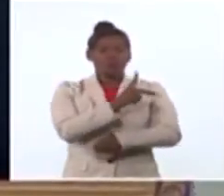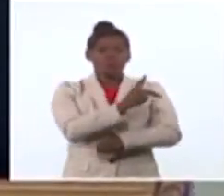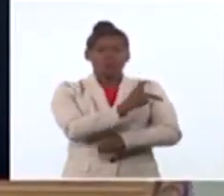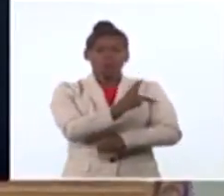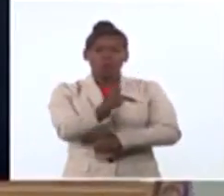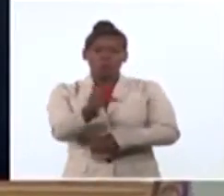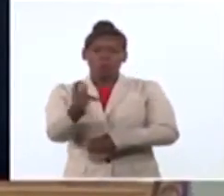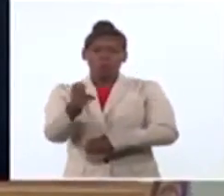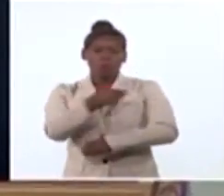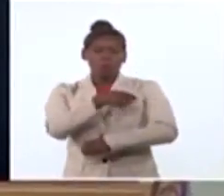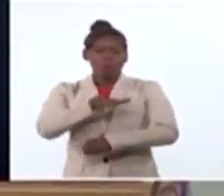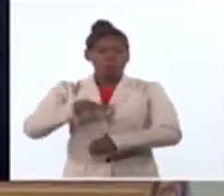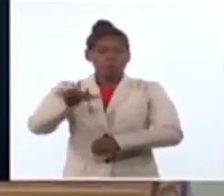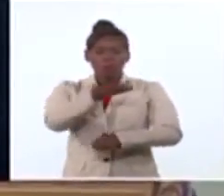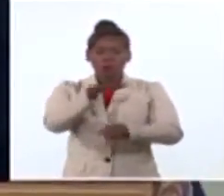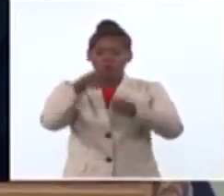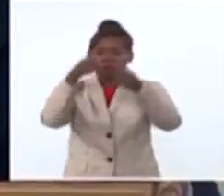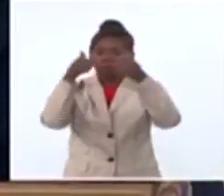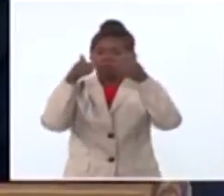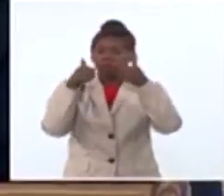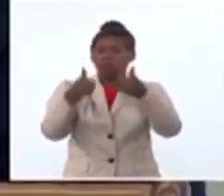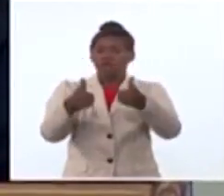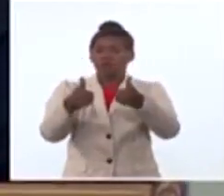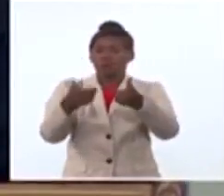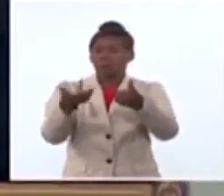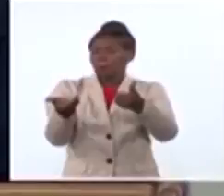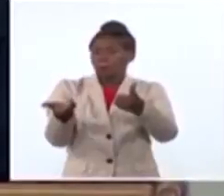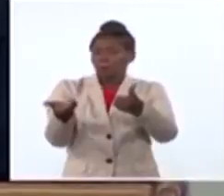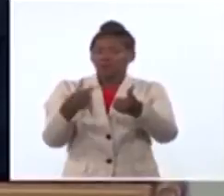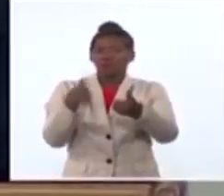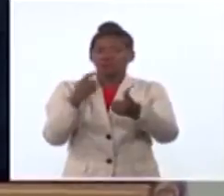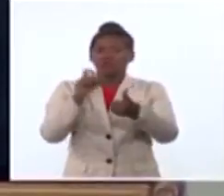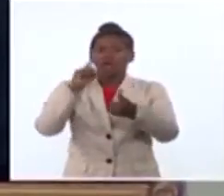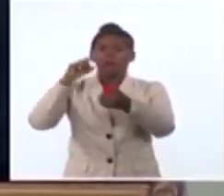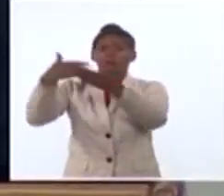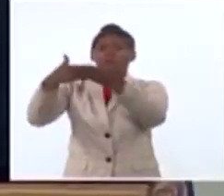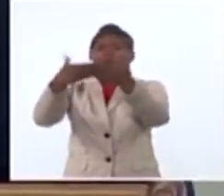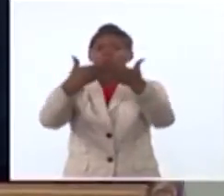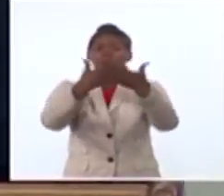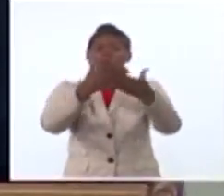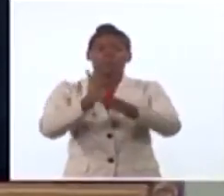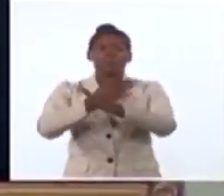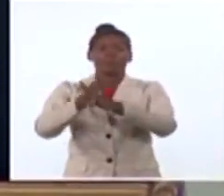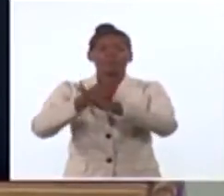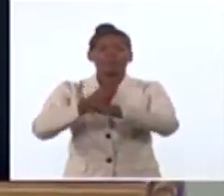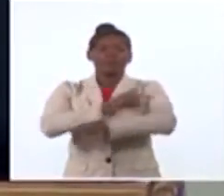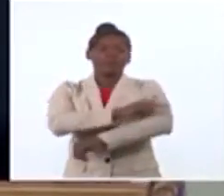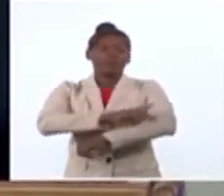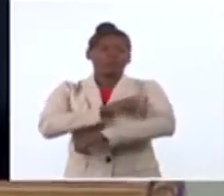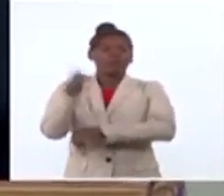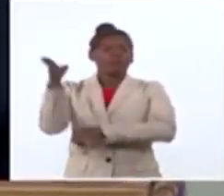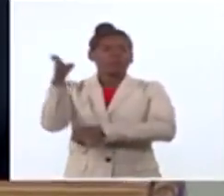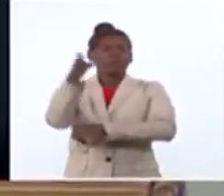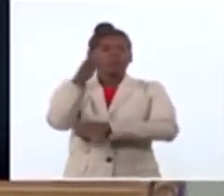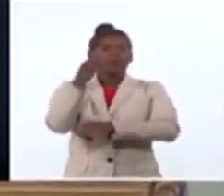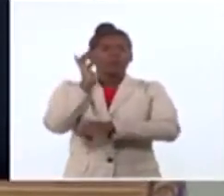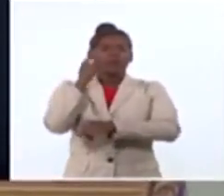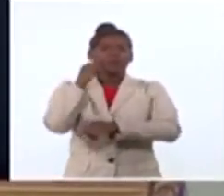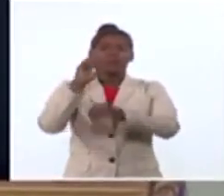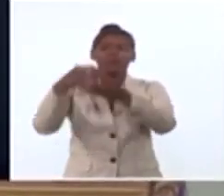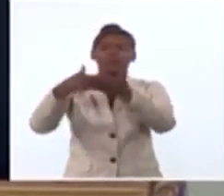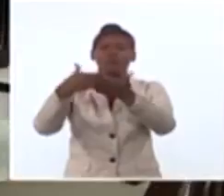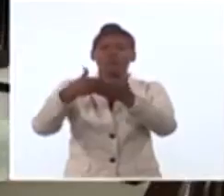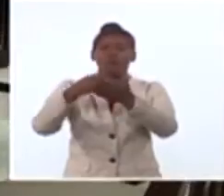en particular de África, que no han podido acceder a las vacunas y que